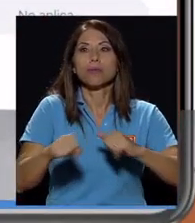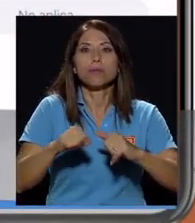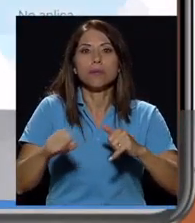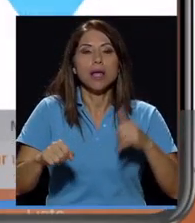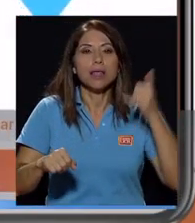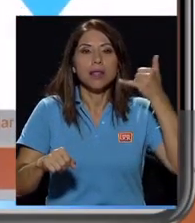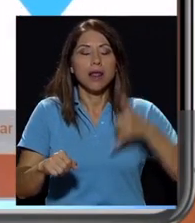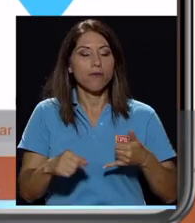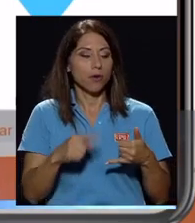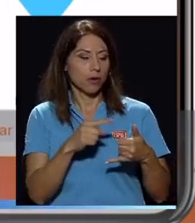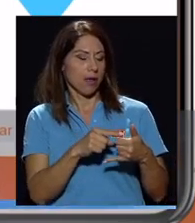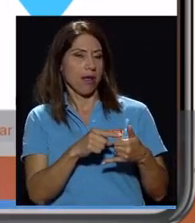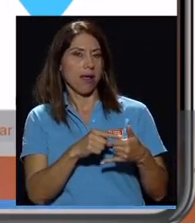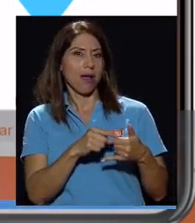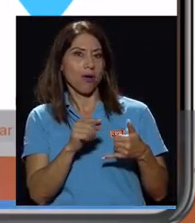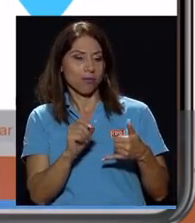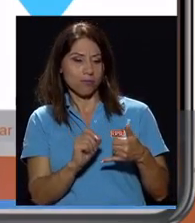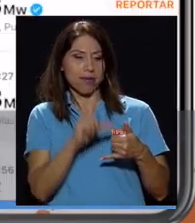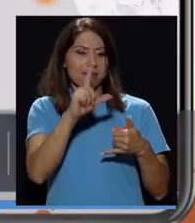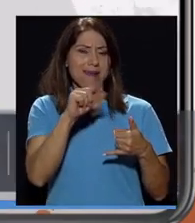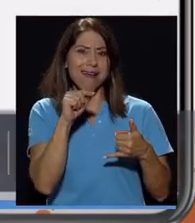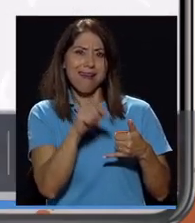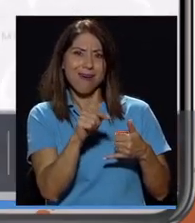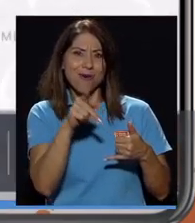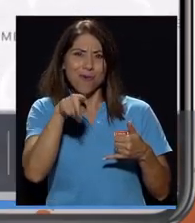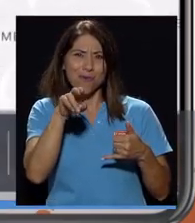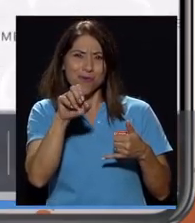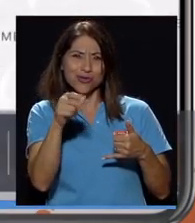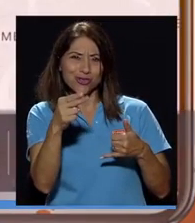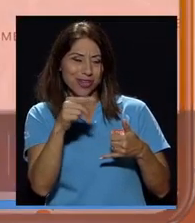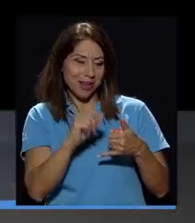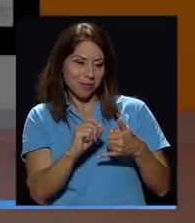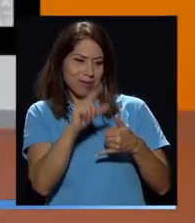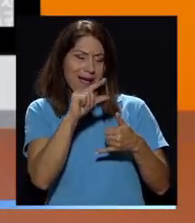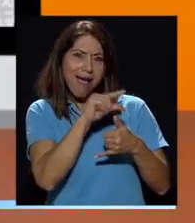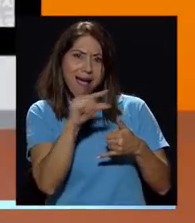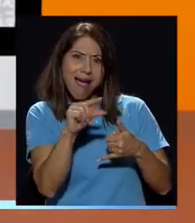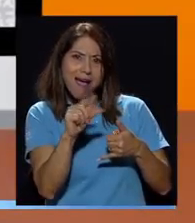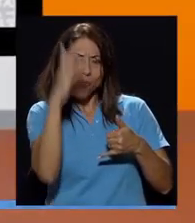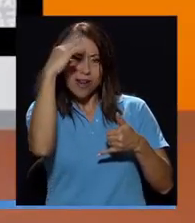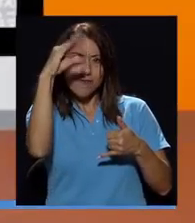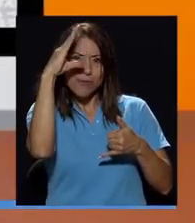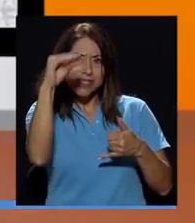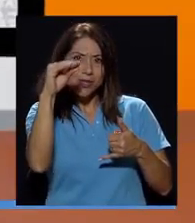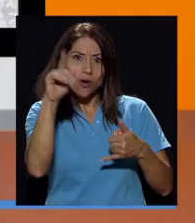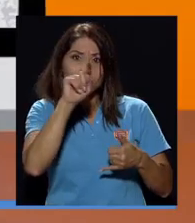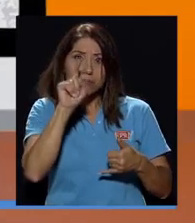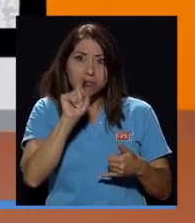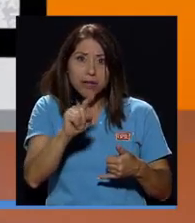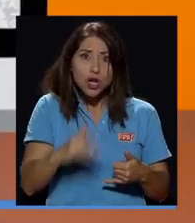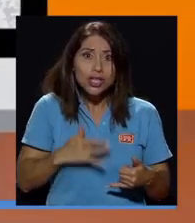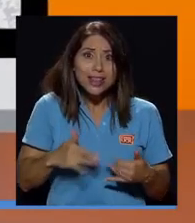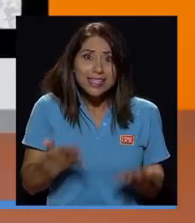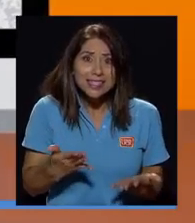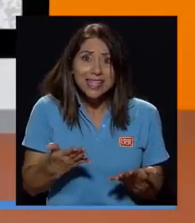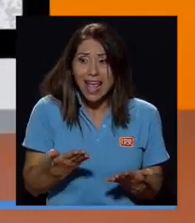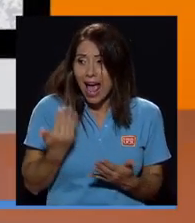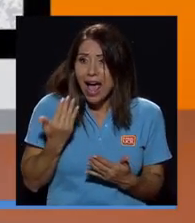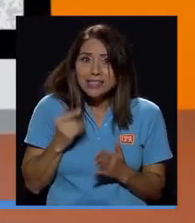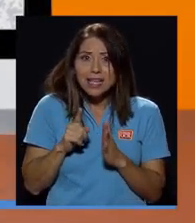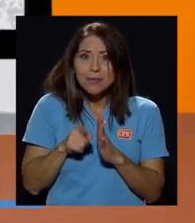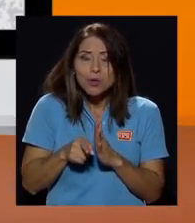va a recibir un bus que llamamos es un mensaje con la información preliminar lo sentiste fue hace equis